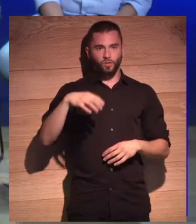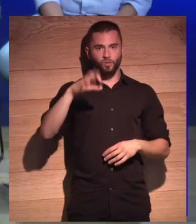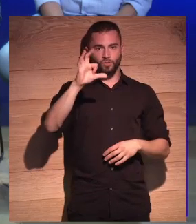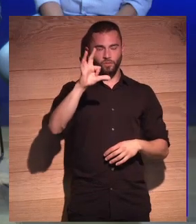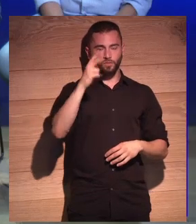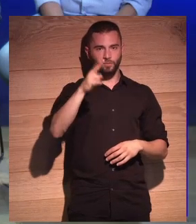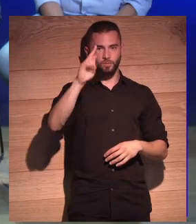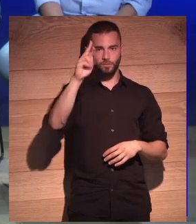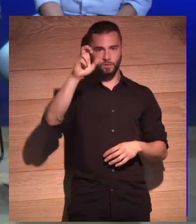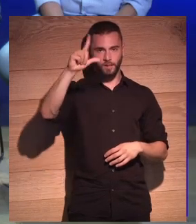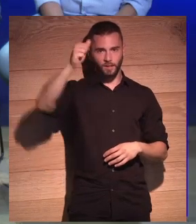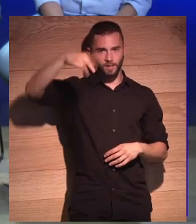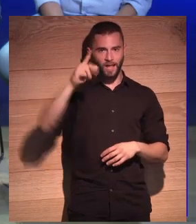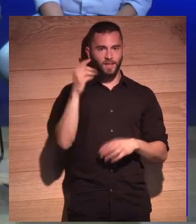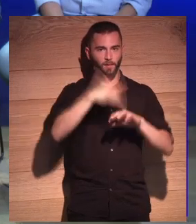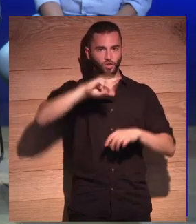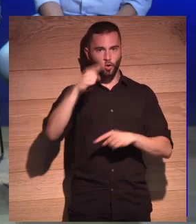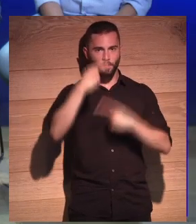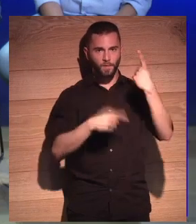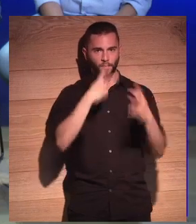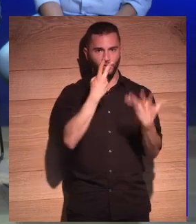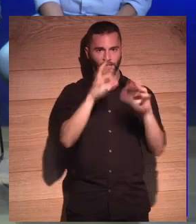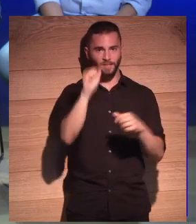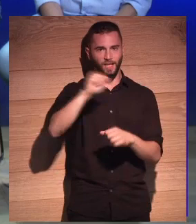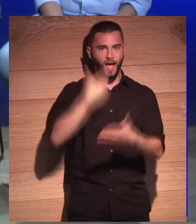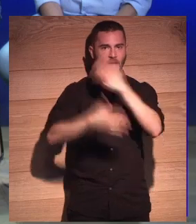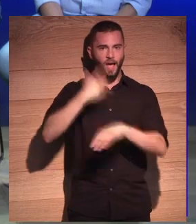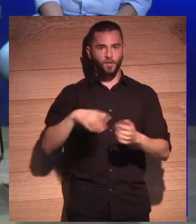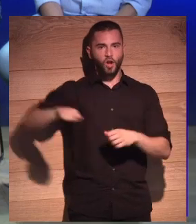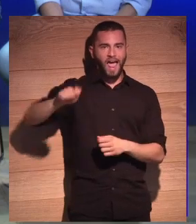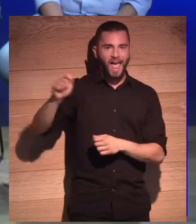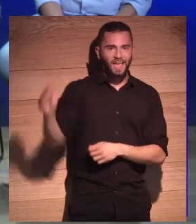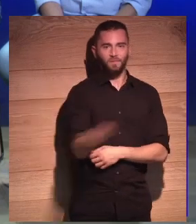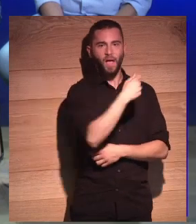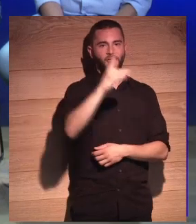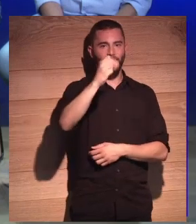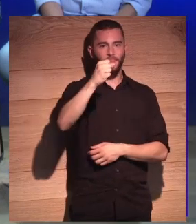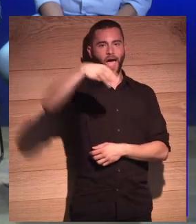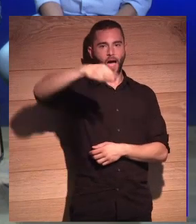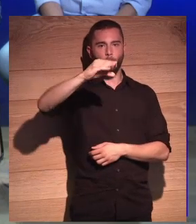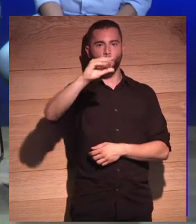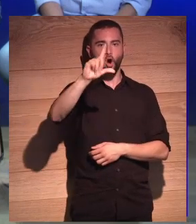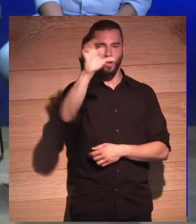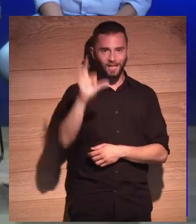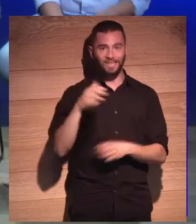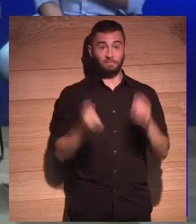primer dispositivo, estamos hablando de 60 años, creó la espada de Damocles, en aquel